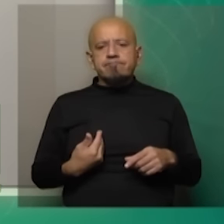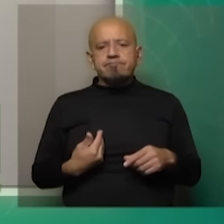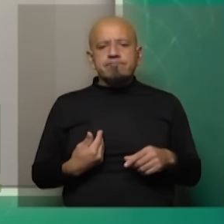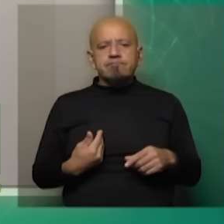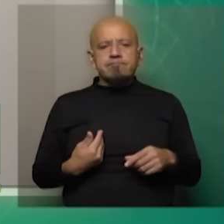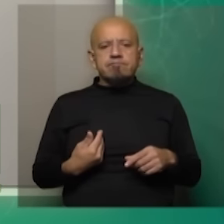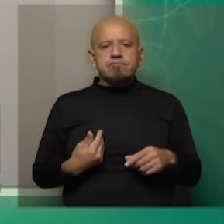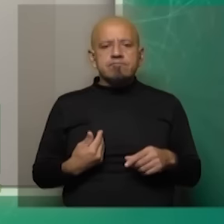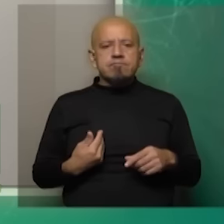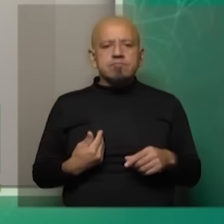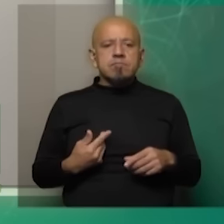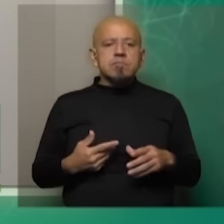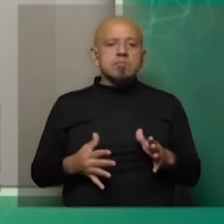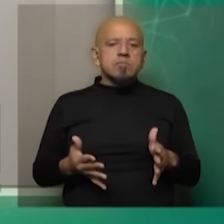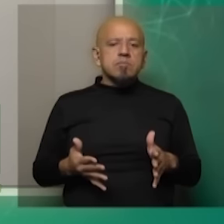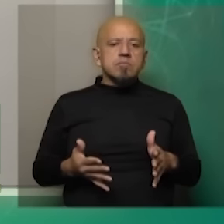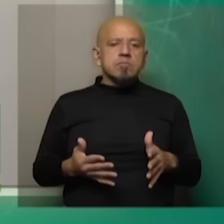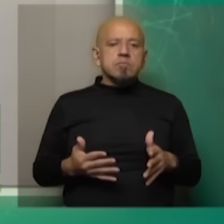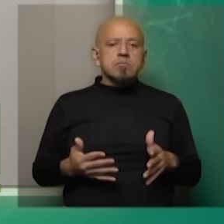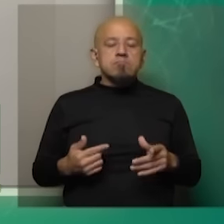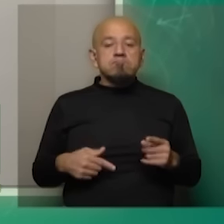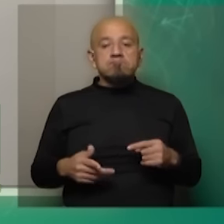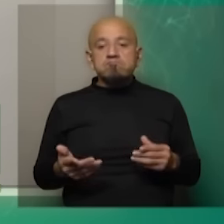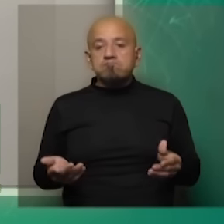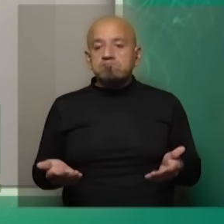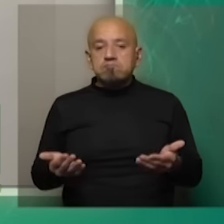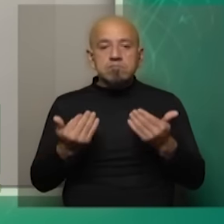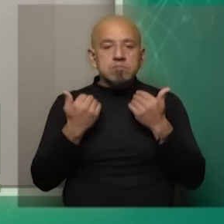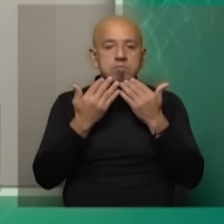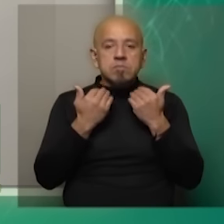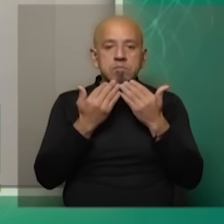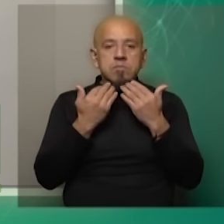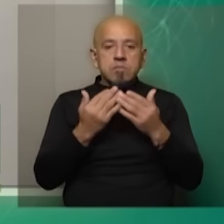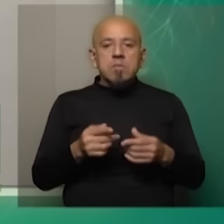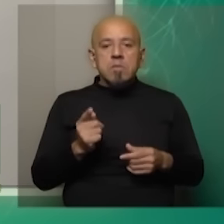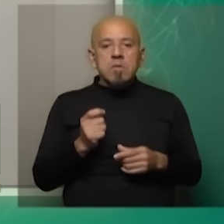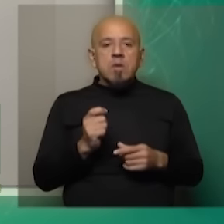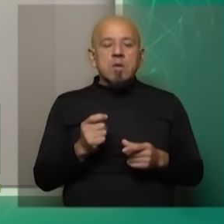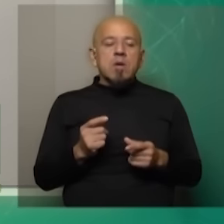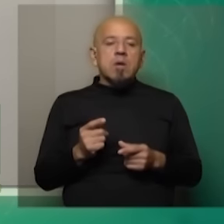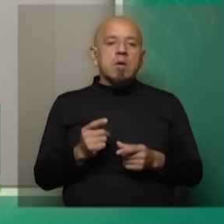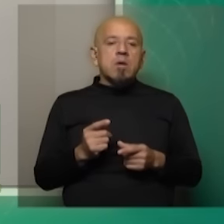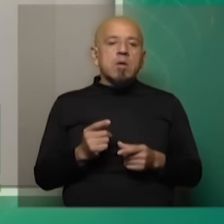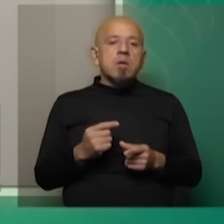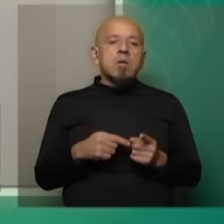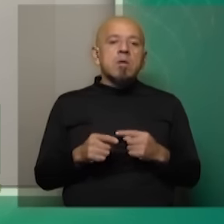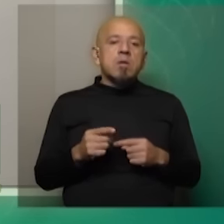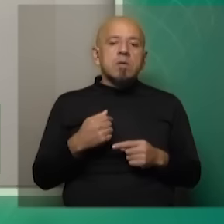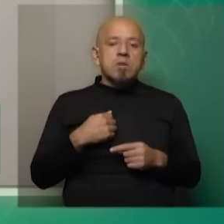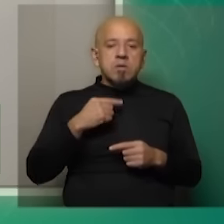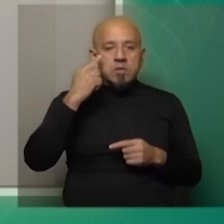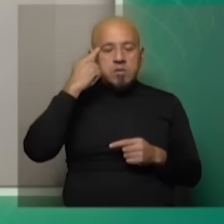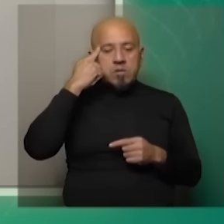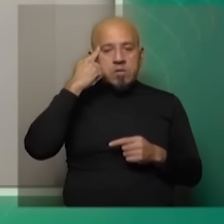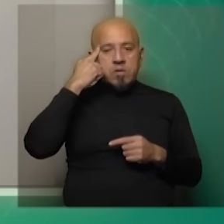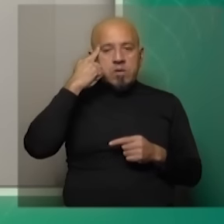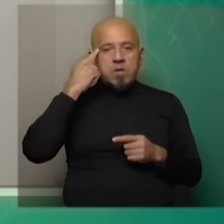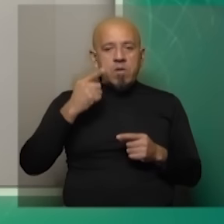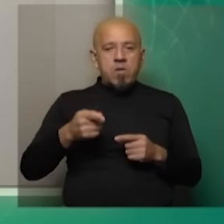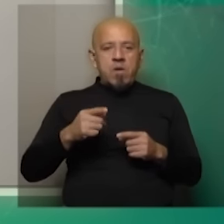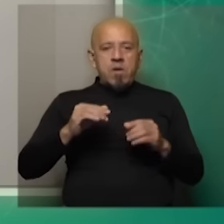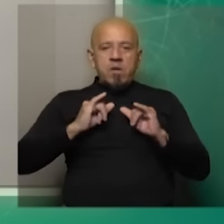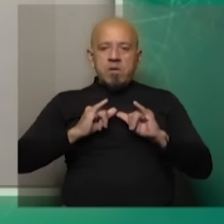que lamentablemente hacen inferir que es una operación, que no sabemos quién o quiénes están detrás. Tendemos a pensar que la promotora